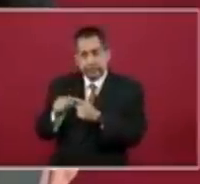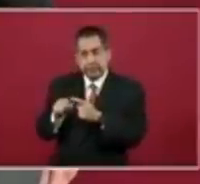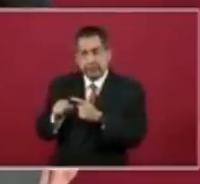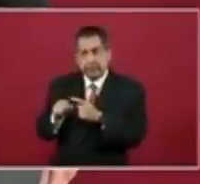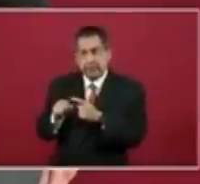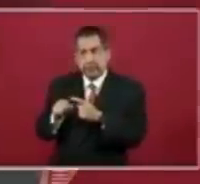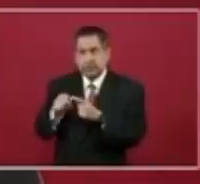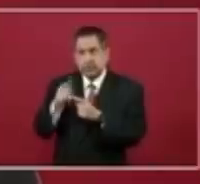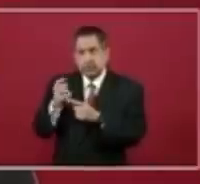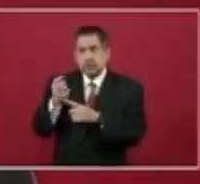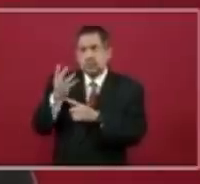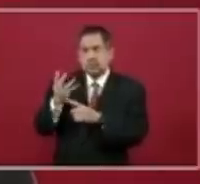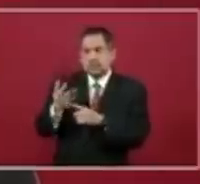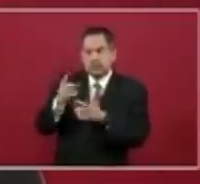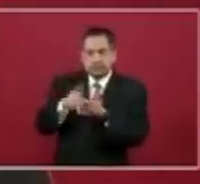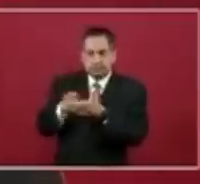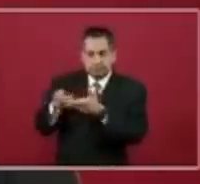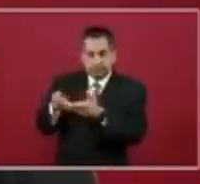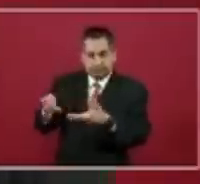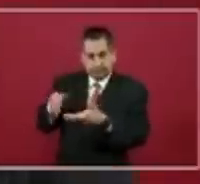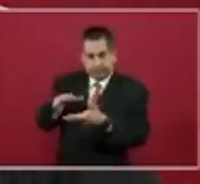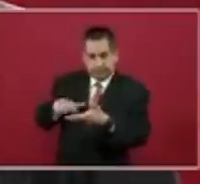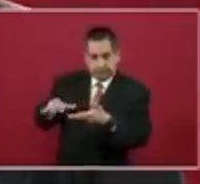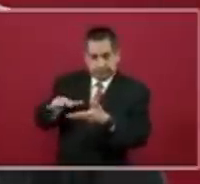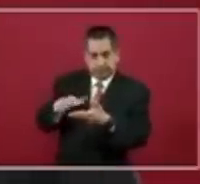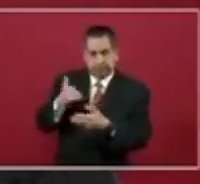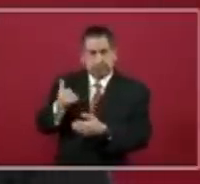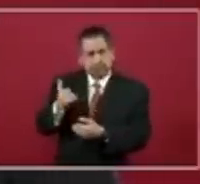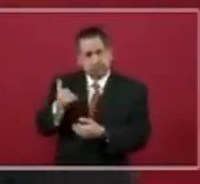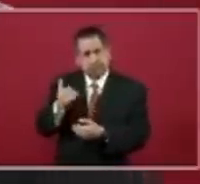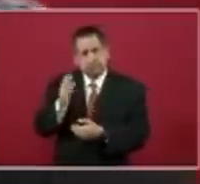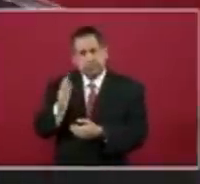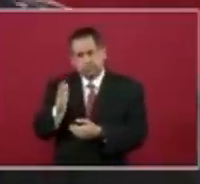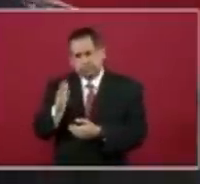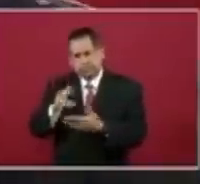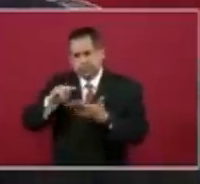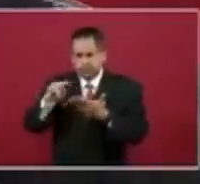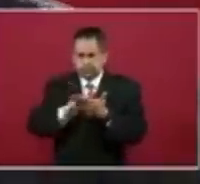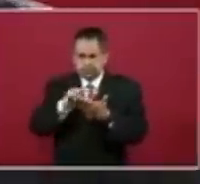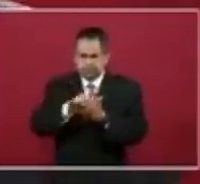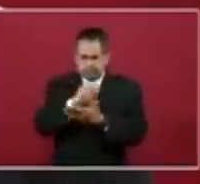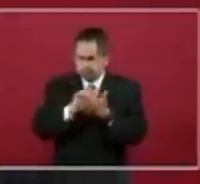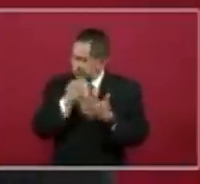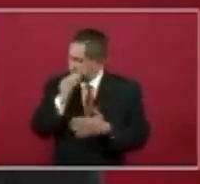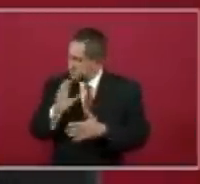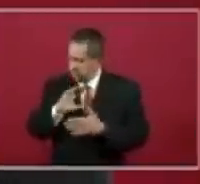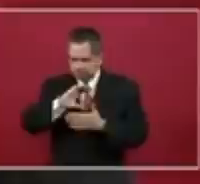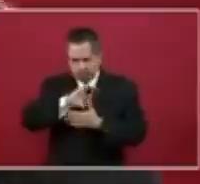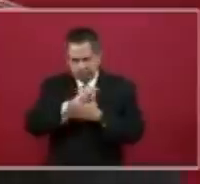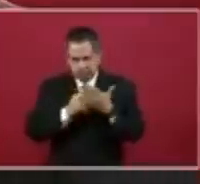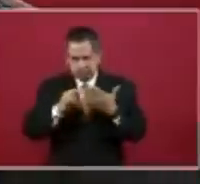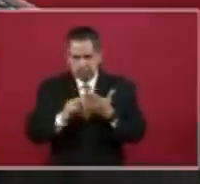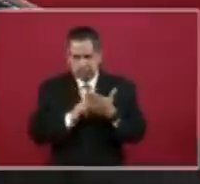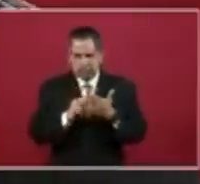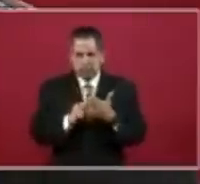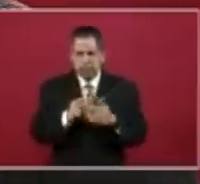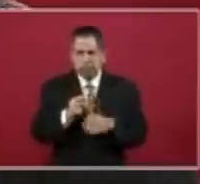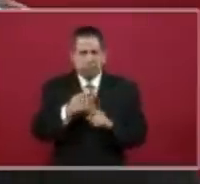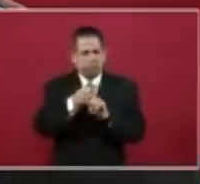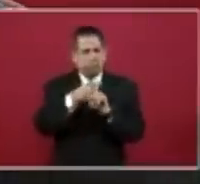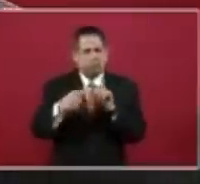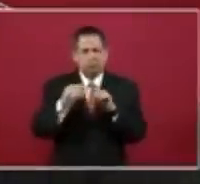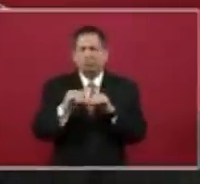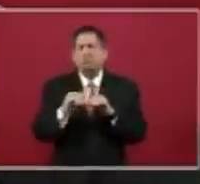Campeche, 4 terrestres, y ya tenemos firmado, señor presidente, poquito más de la